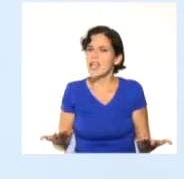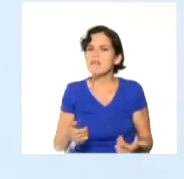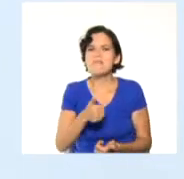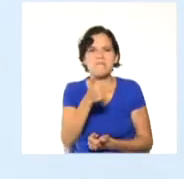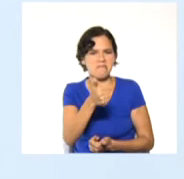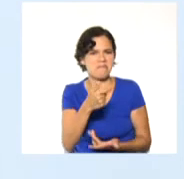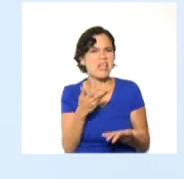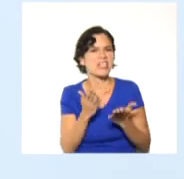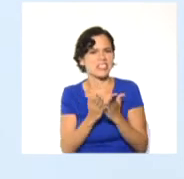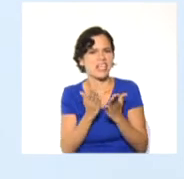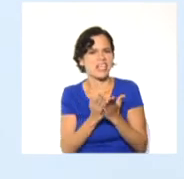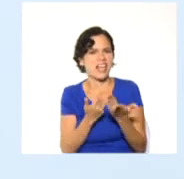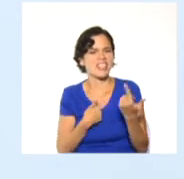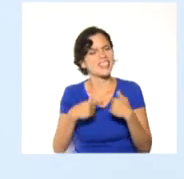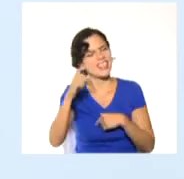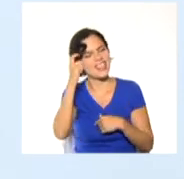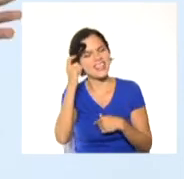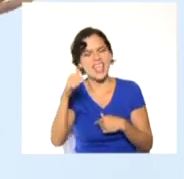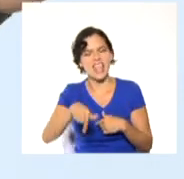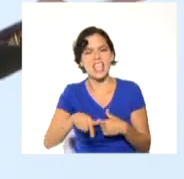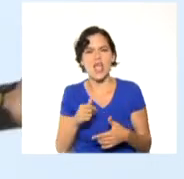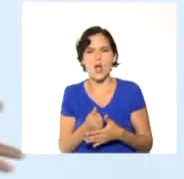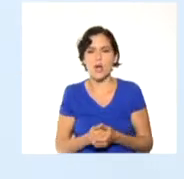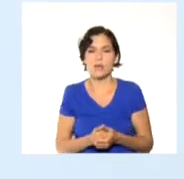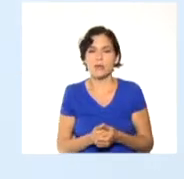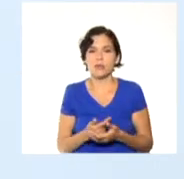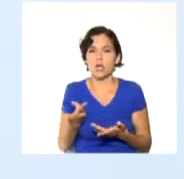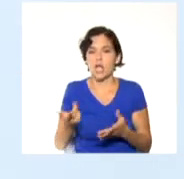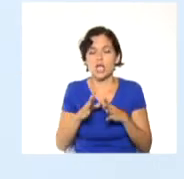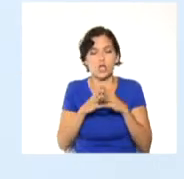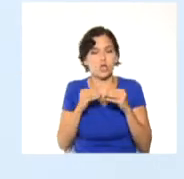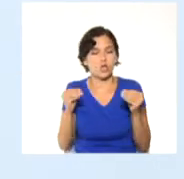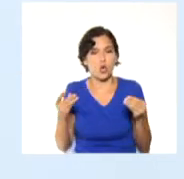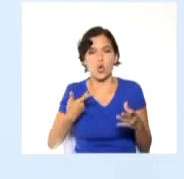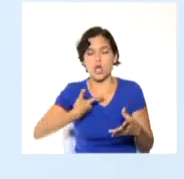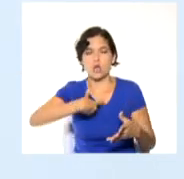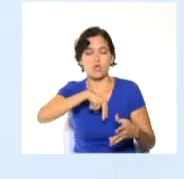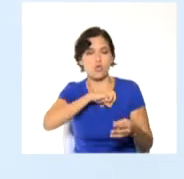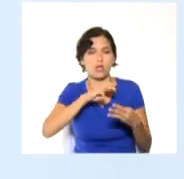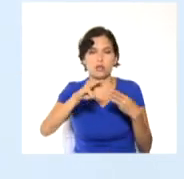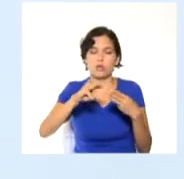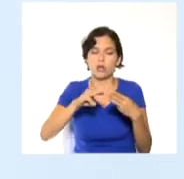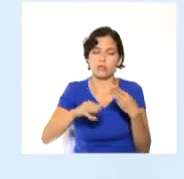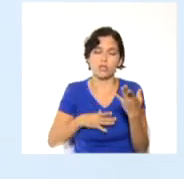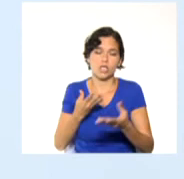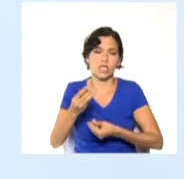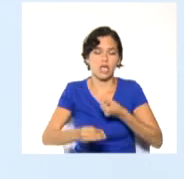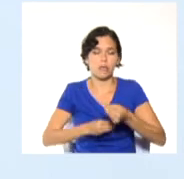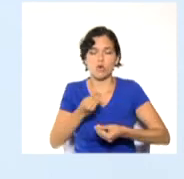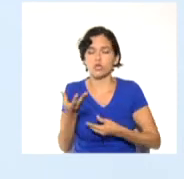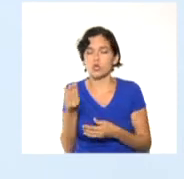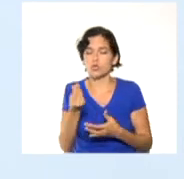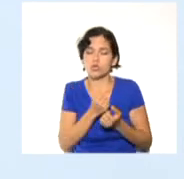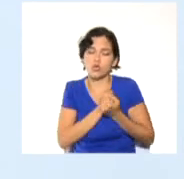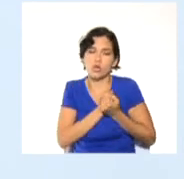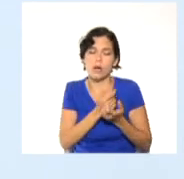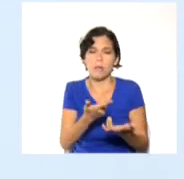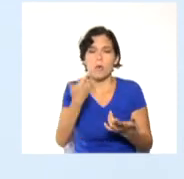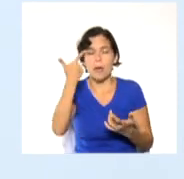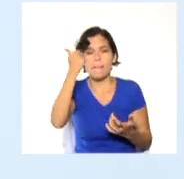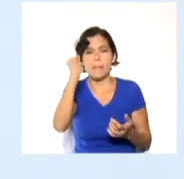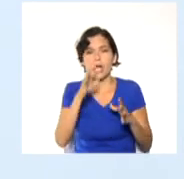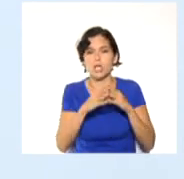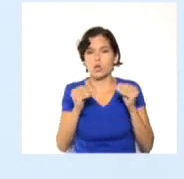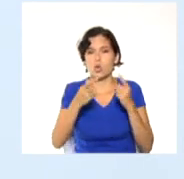Excelente esas clases del día de hoy, por supuesto, como las de todas nuestras programaciones que hemos hecho con mucho amor y cariño para